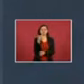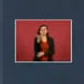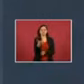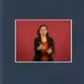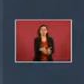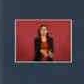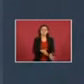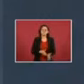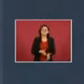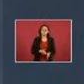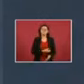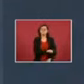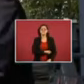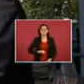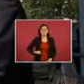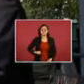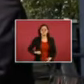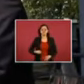de pesos.